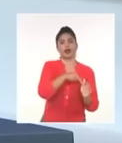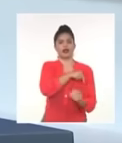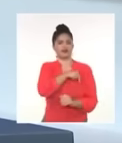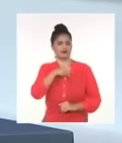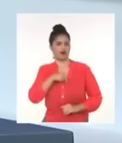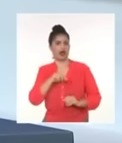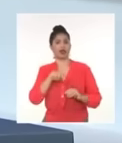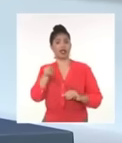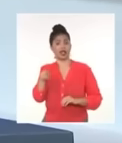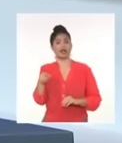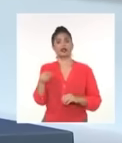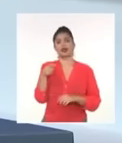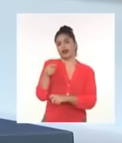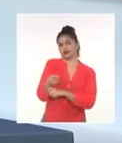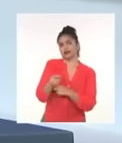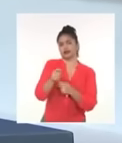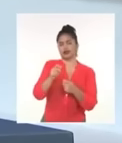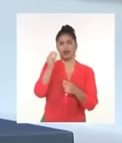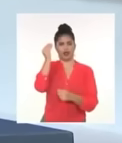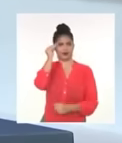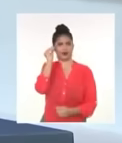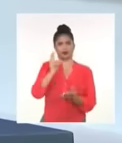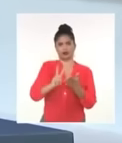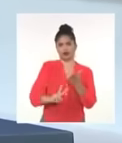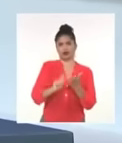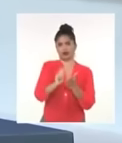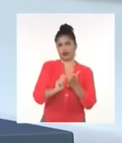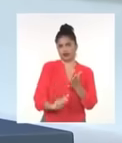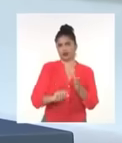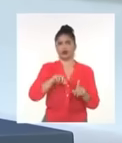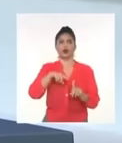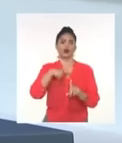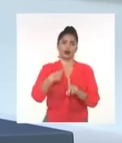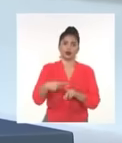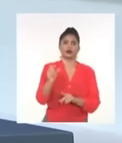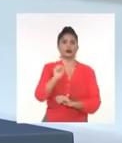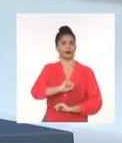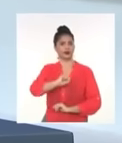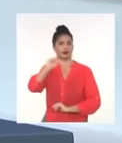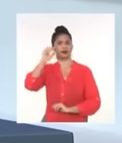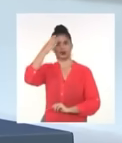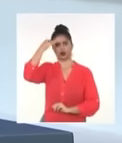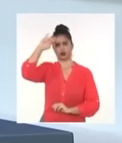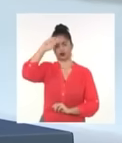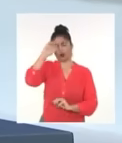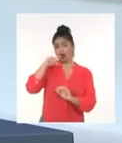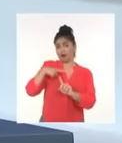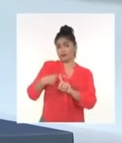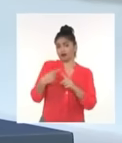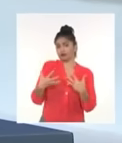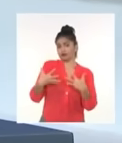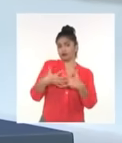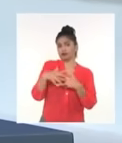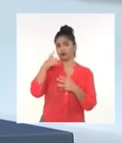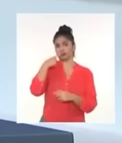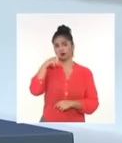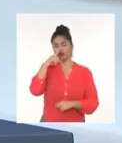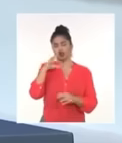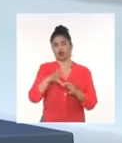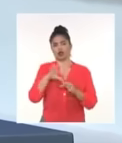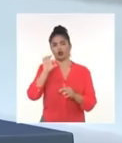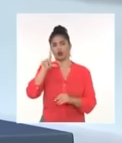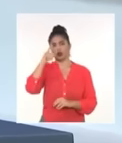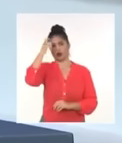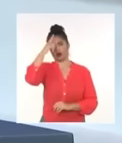combatiente internacionalista de segunda clase, por la victoria Cuba-República Popular de Angola, por la defensa de Cuito